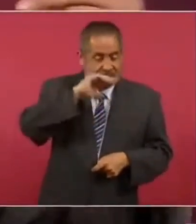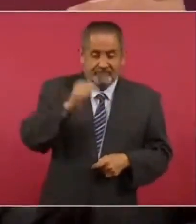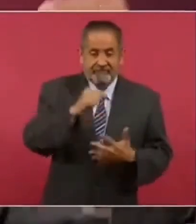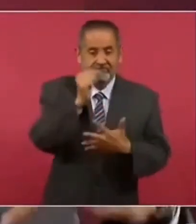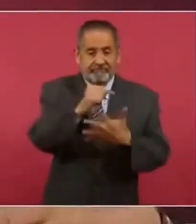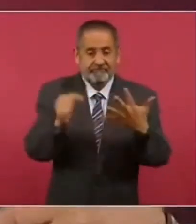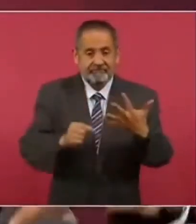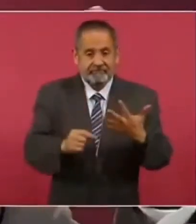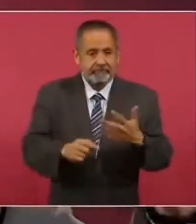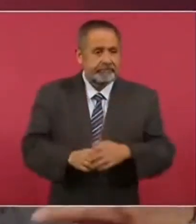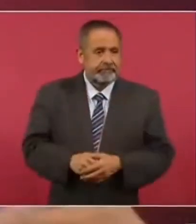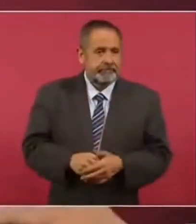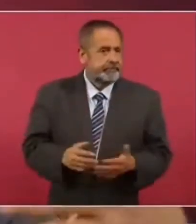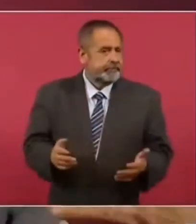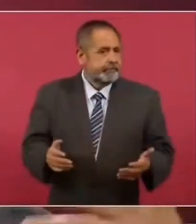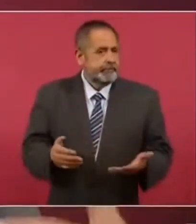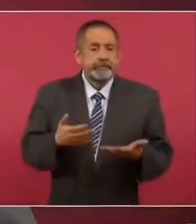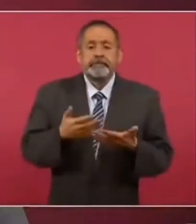pero ahora